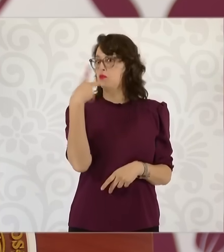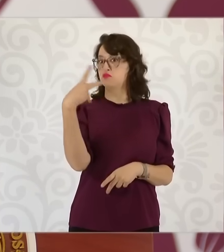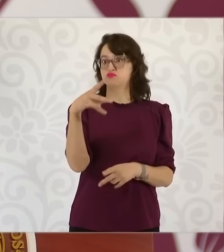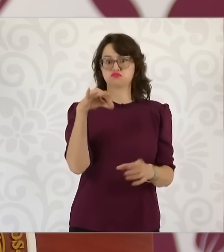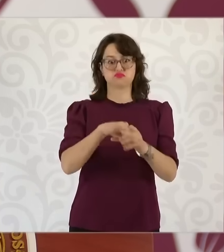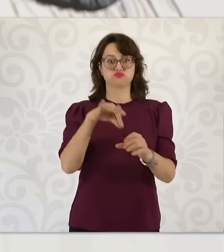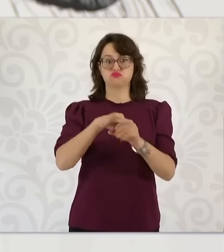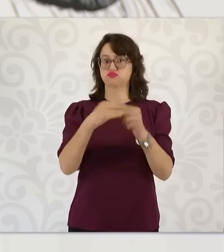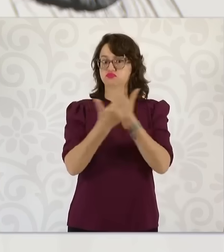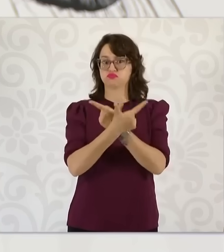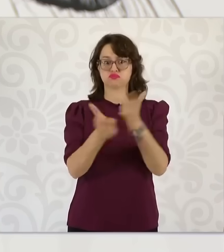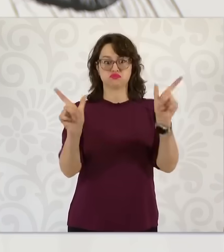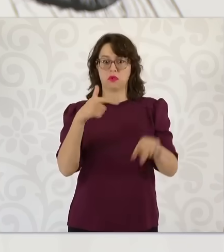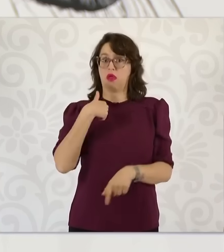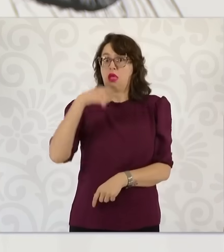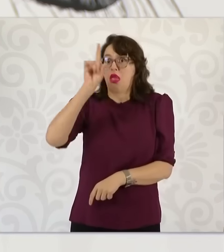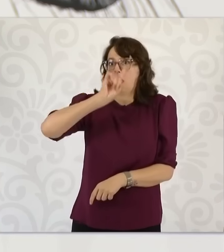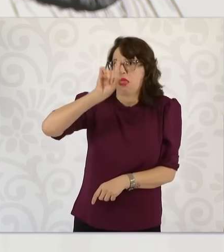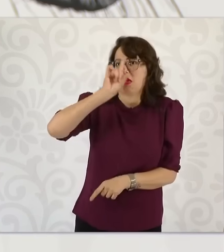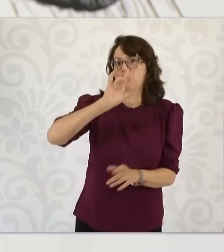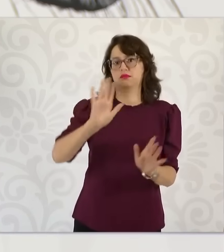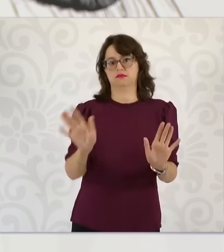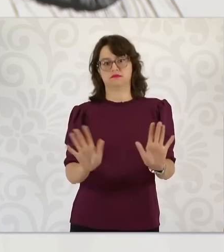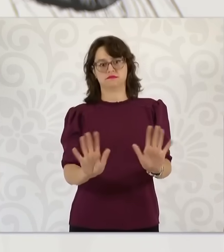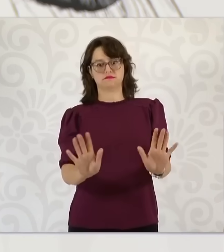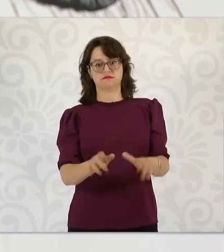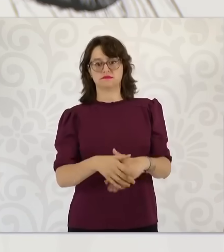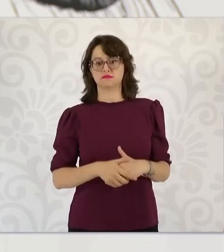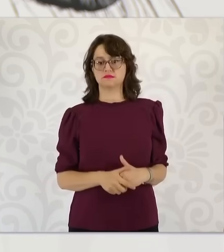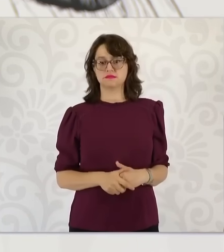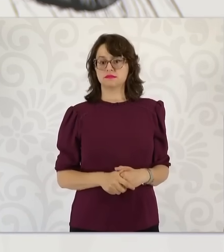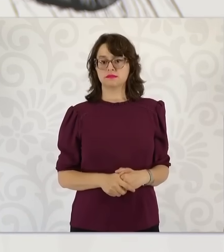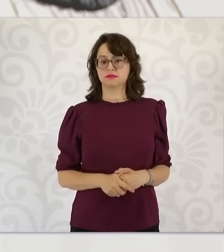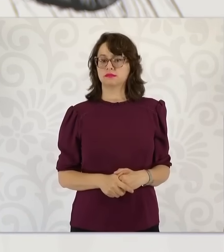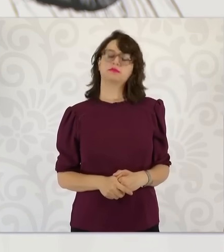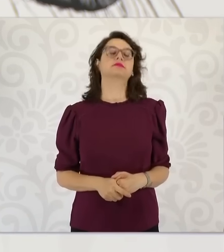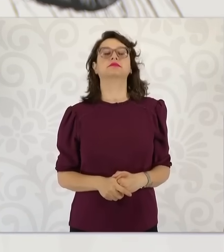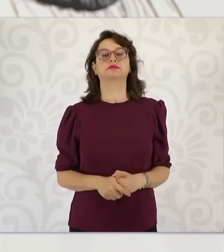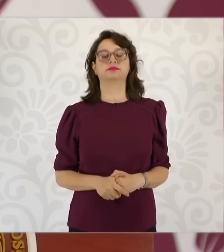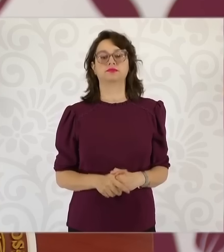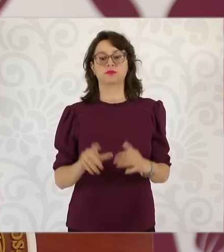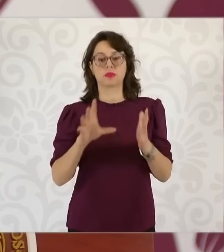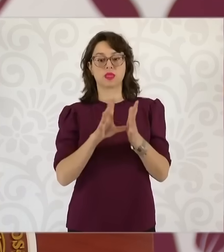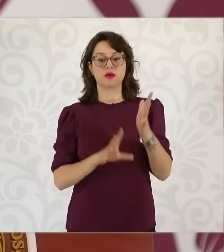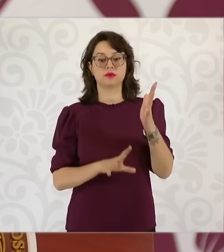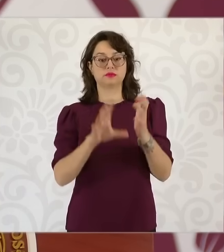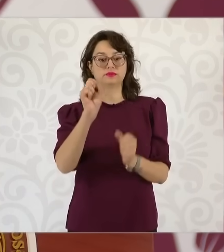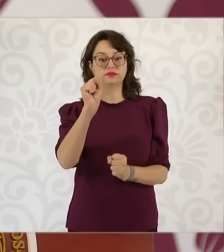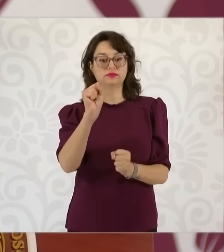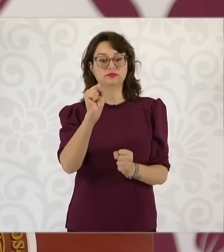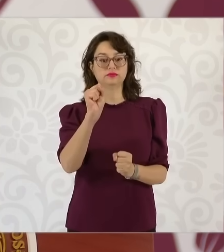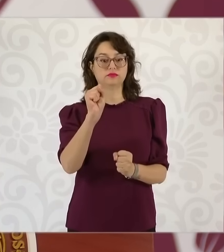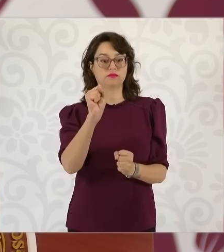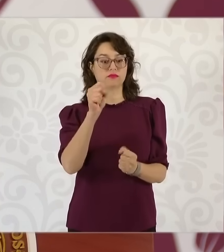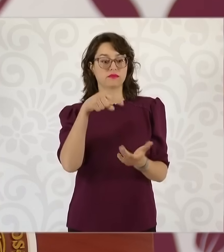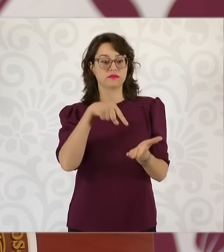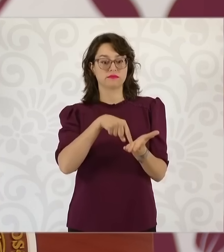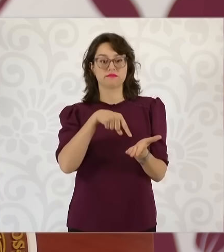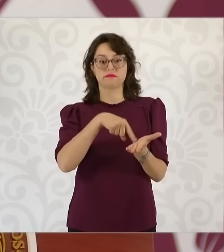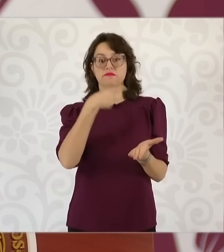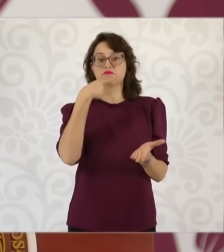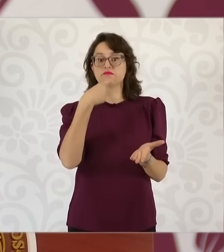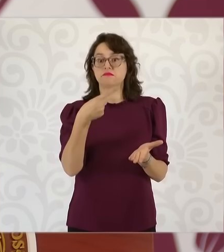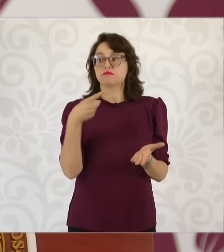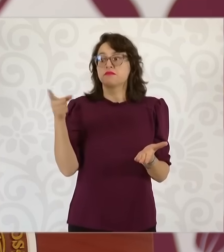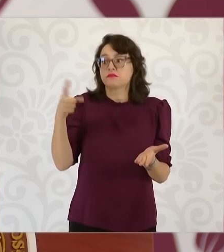una u otra persona. Y la Constitución establece que hay personas que ya son parte de la Corte que